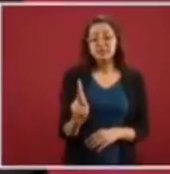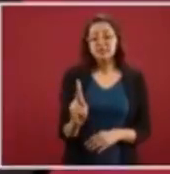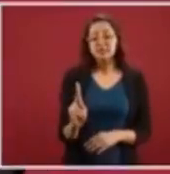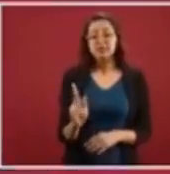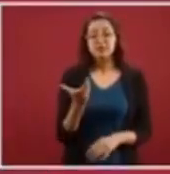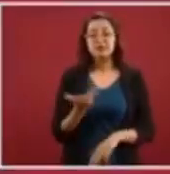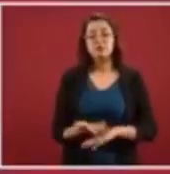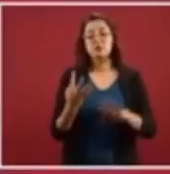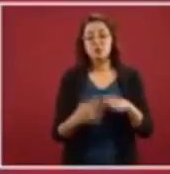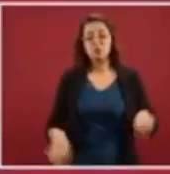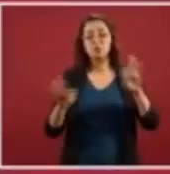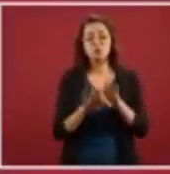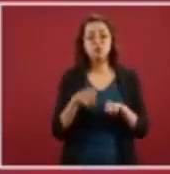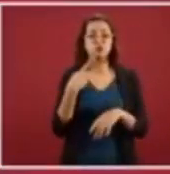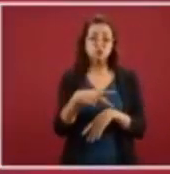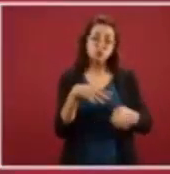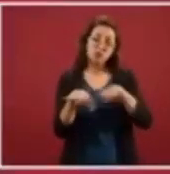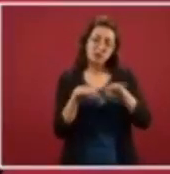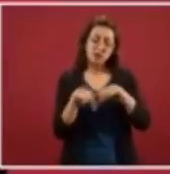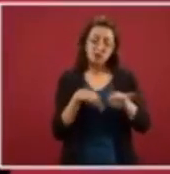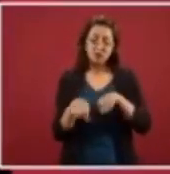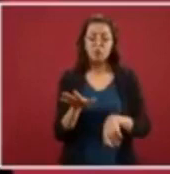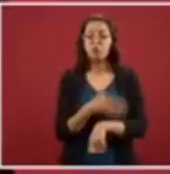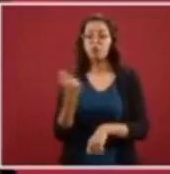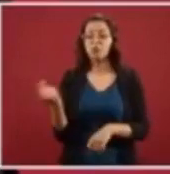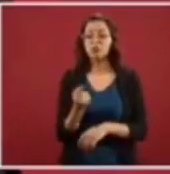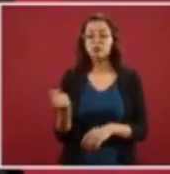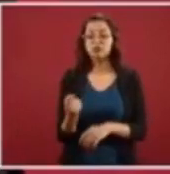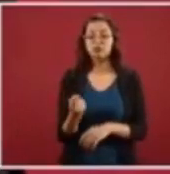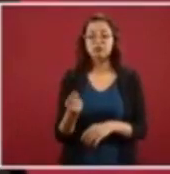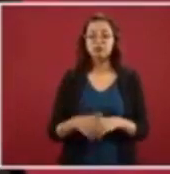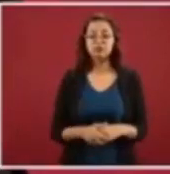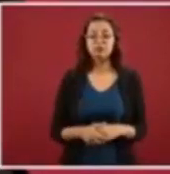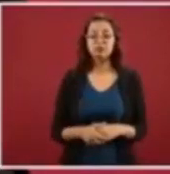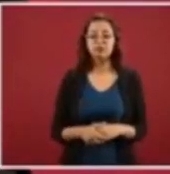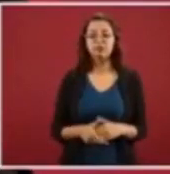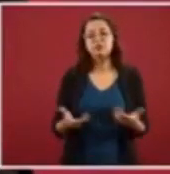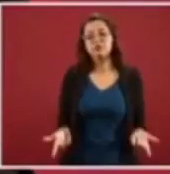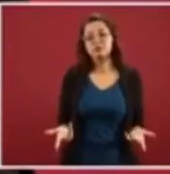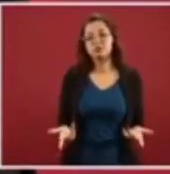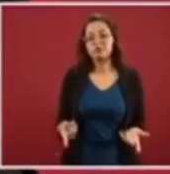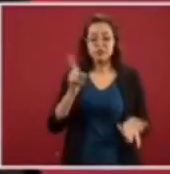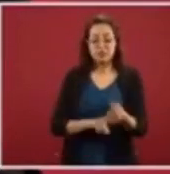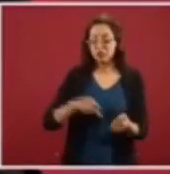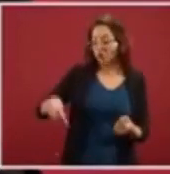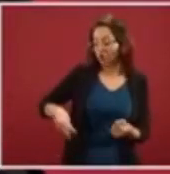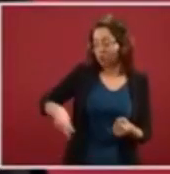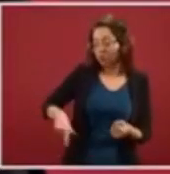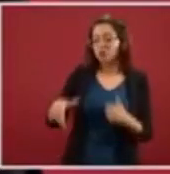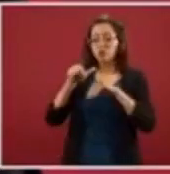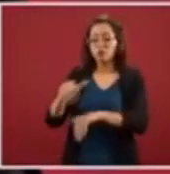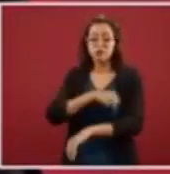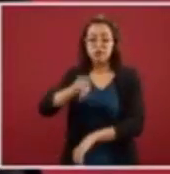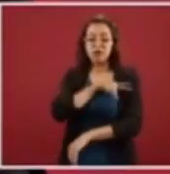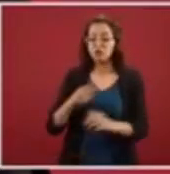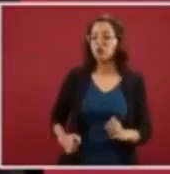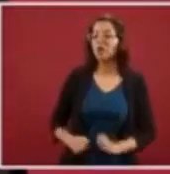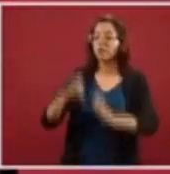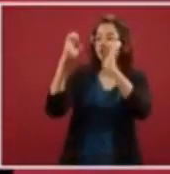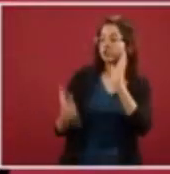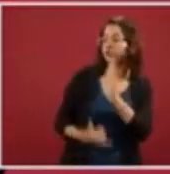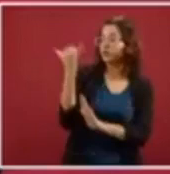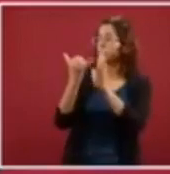es muy importante lo que hacen, porque el gobierno no desarrolló la infraestructura de salud